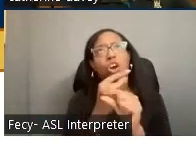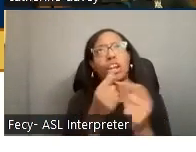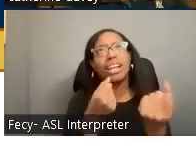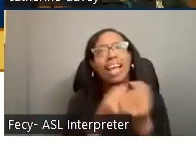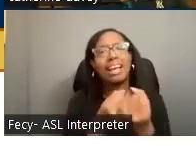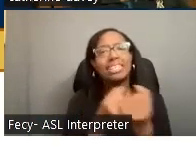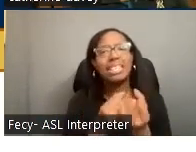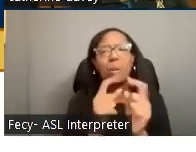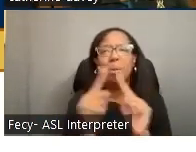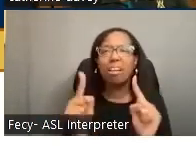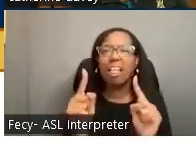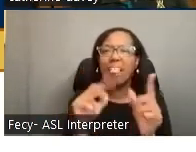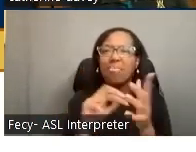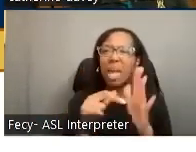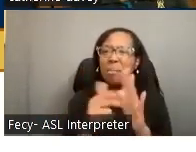Y bueno,